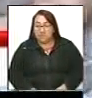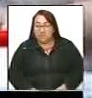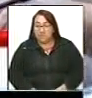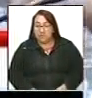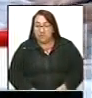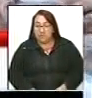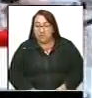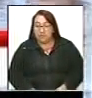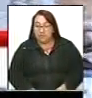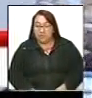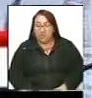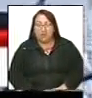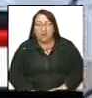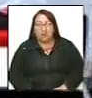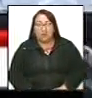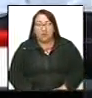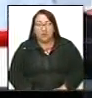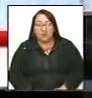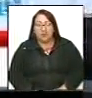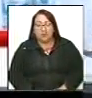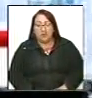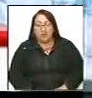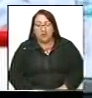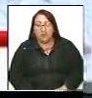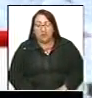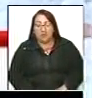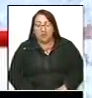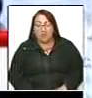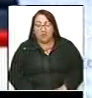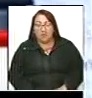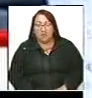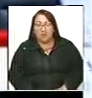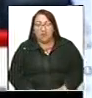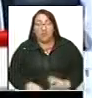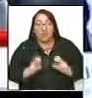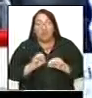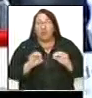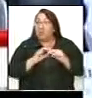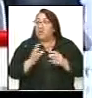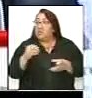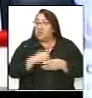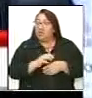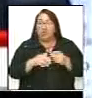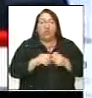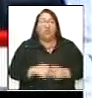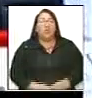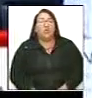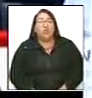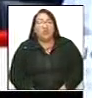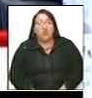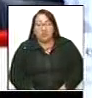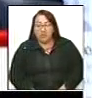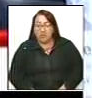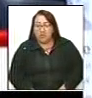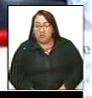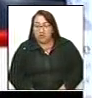bien importante del enfoque integral para crear sinergias y avanzar